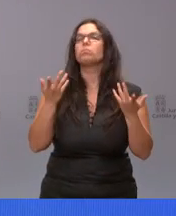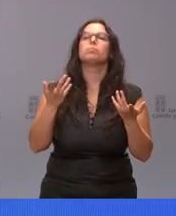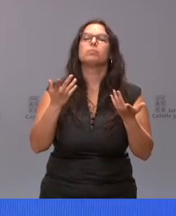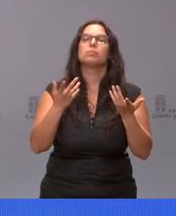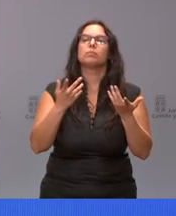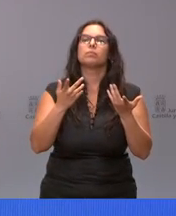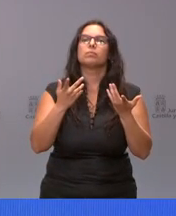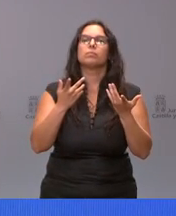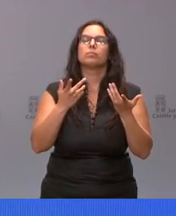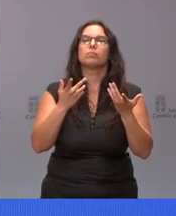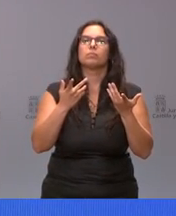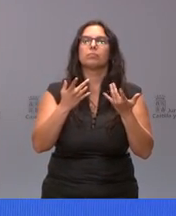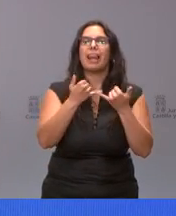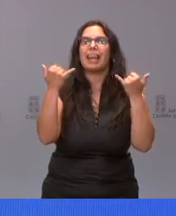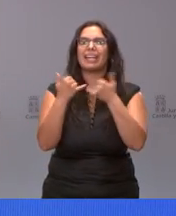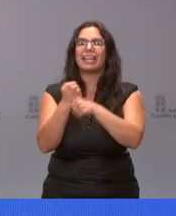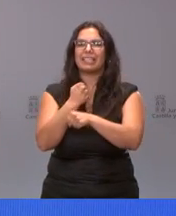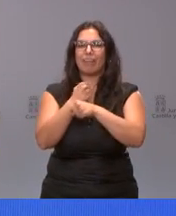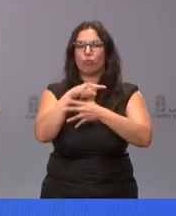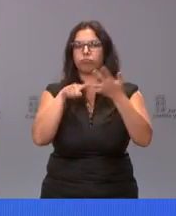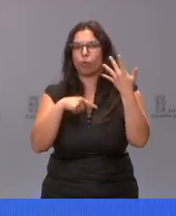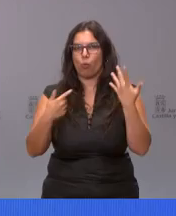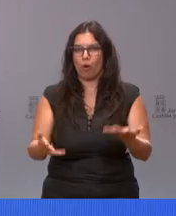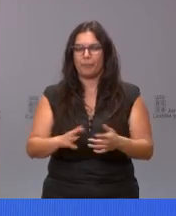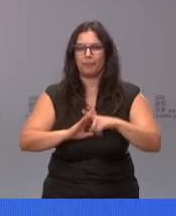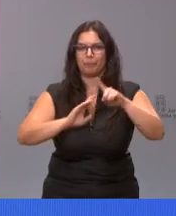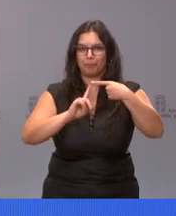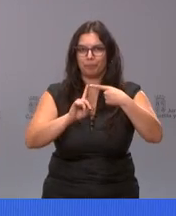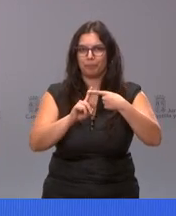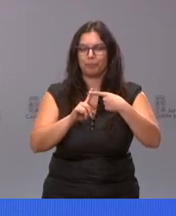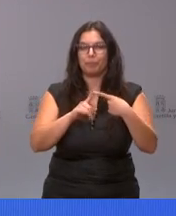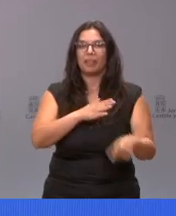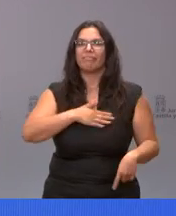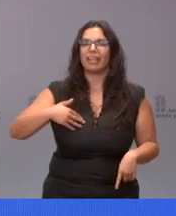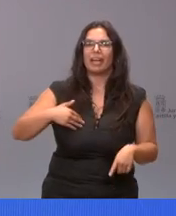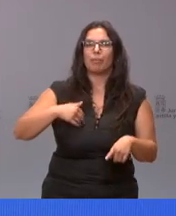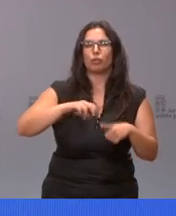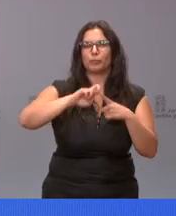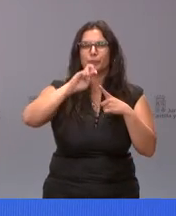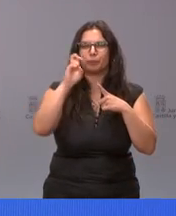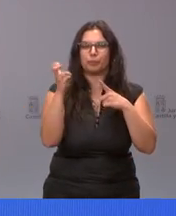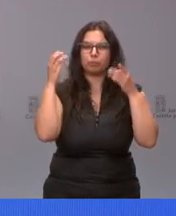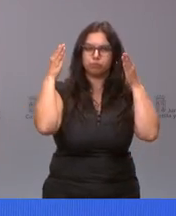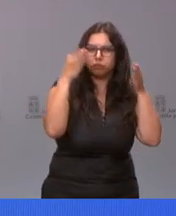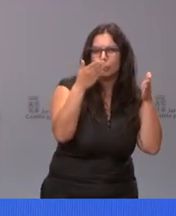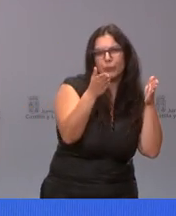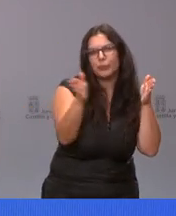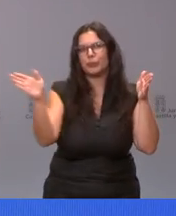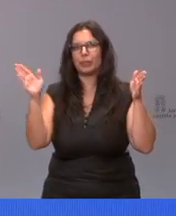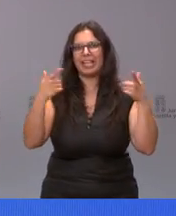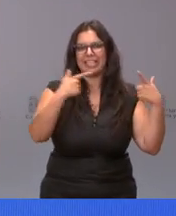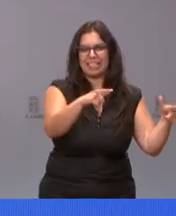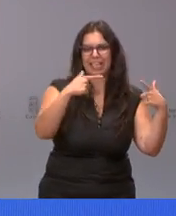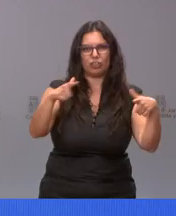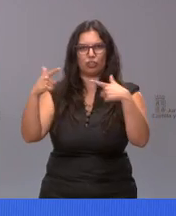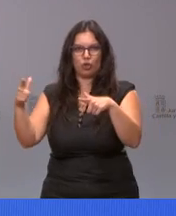de las siguientes líneas de trabajo. En primer lugar, queremos diversificar a más sectores y a